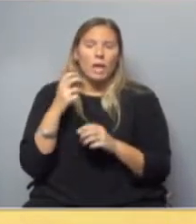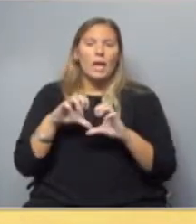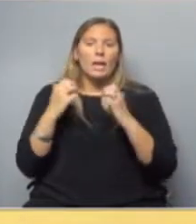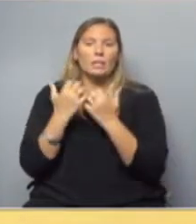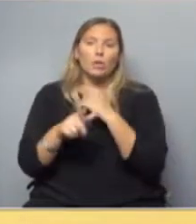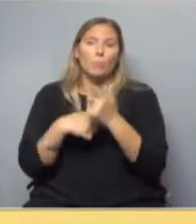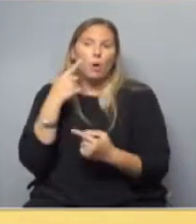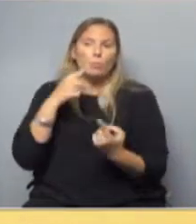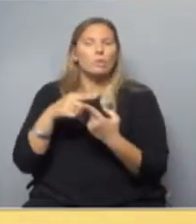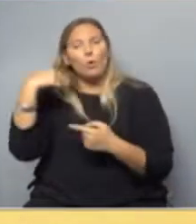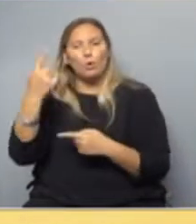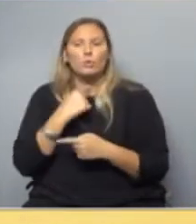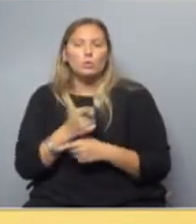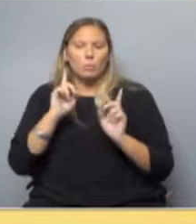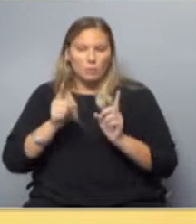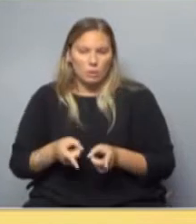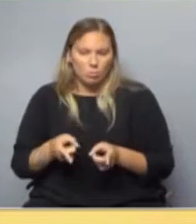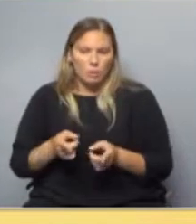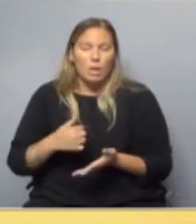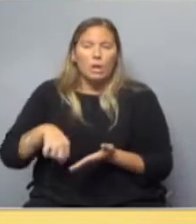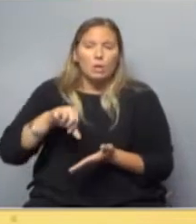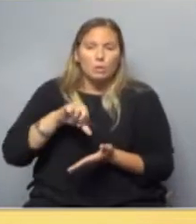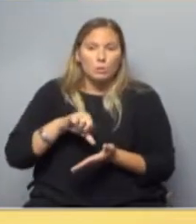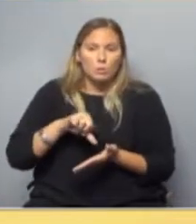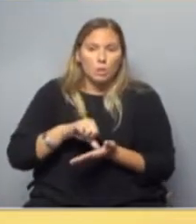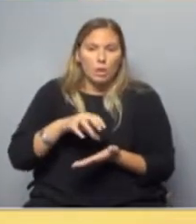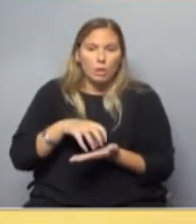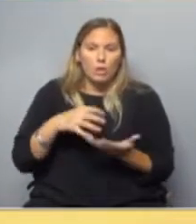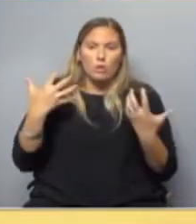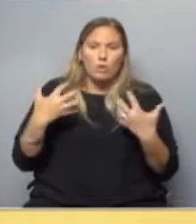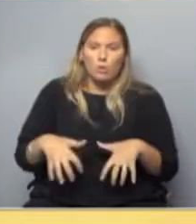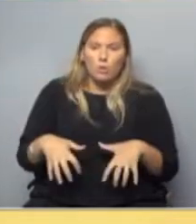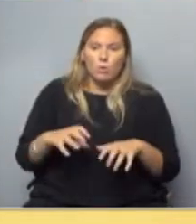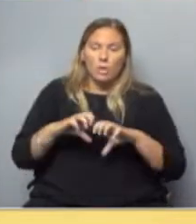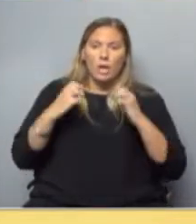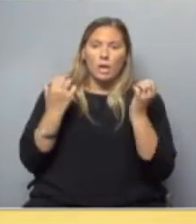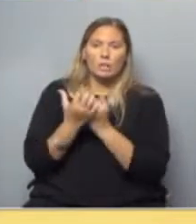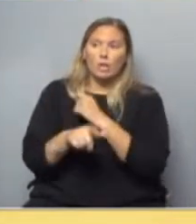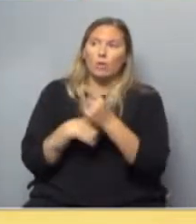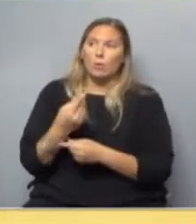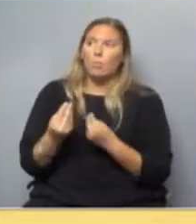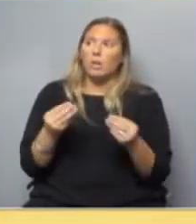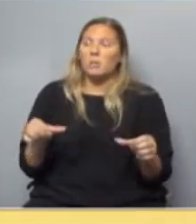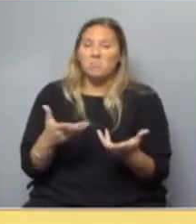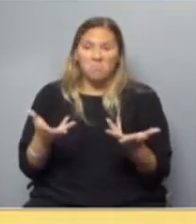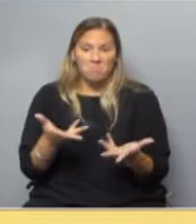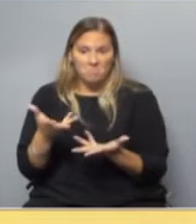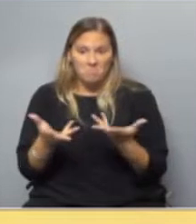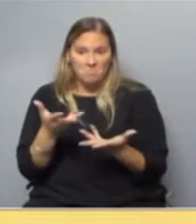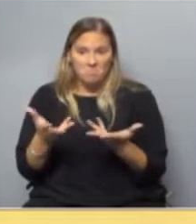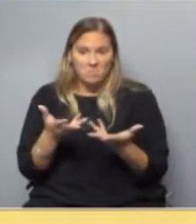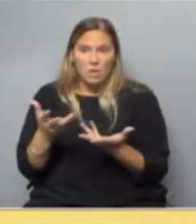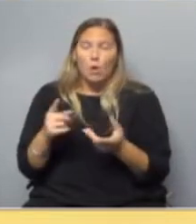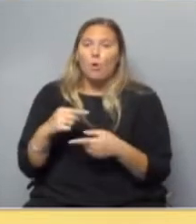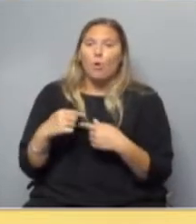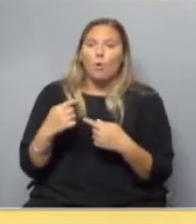se utilicen, que no, las ciudades que son sedes no quieren quedarse con un estadio que luego es un elefante blanco, que está